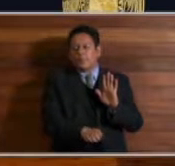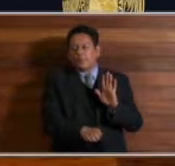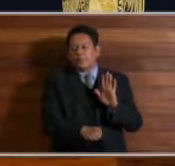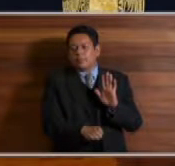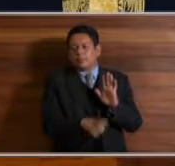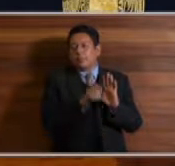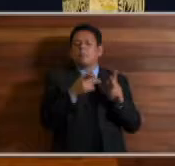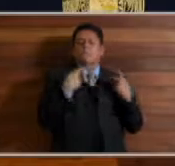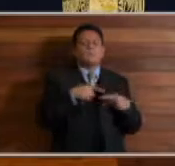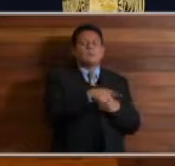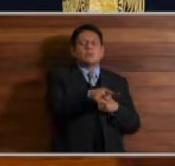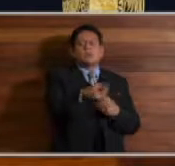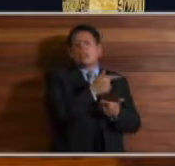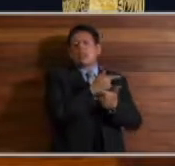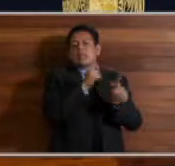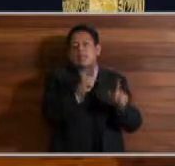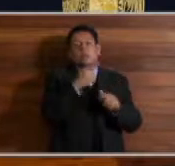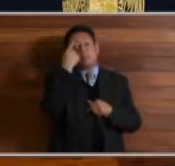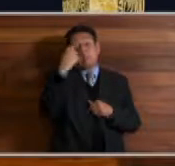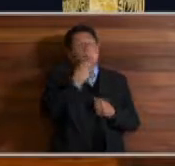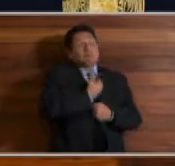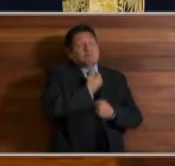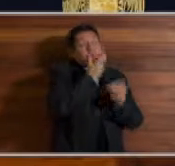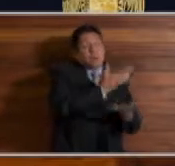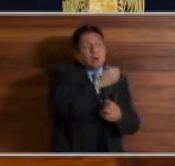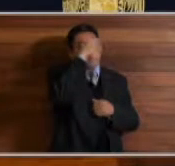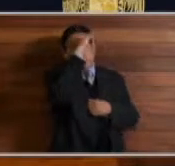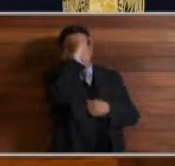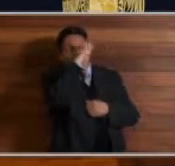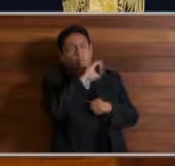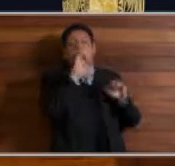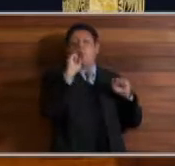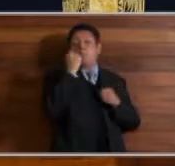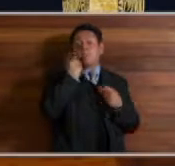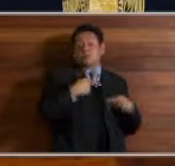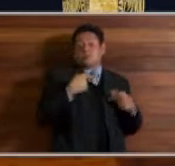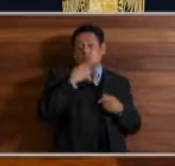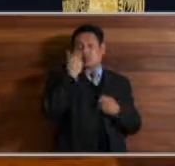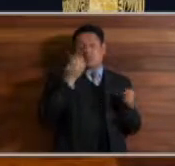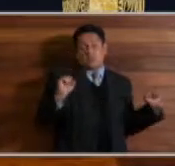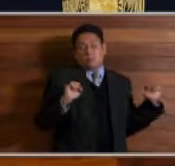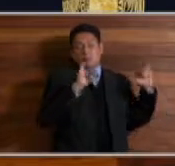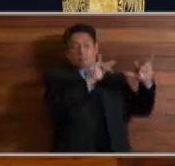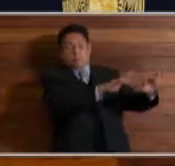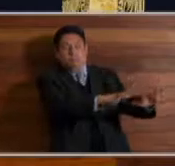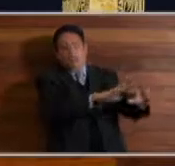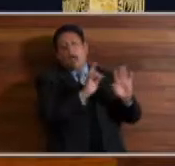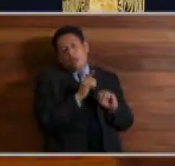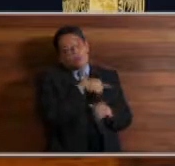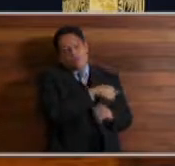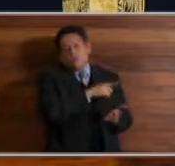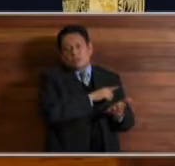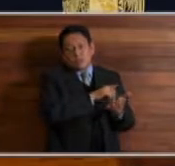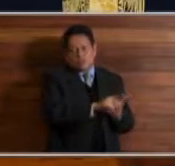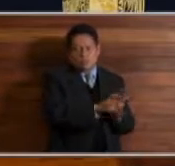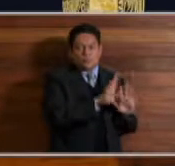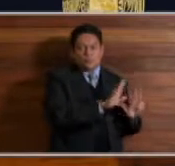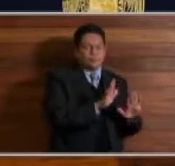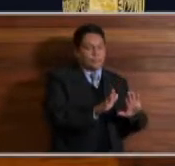de libertades, libertad de expresión, libertad de asociación, etc. Y que son los